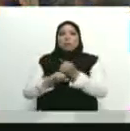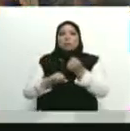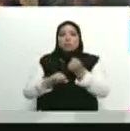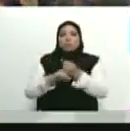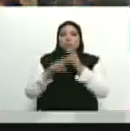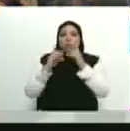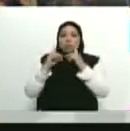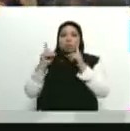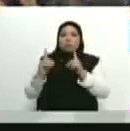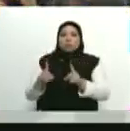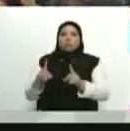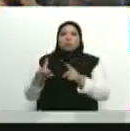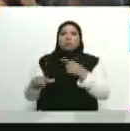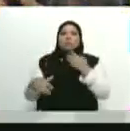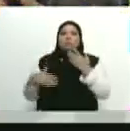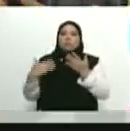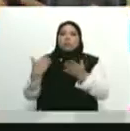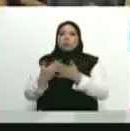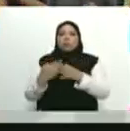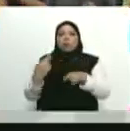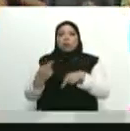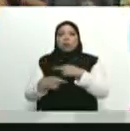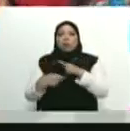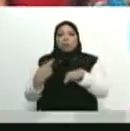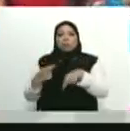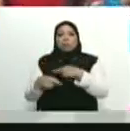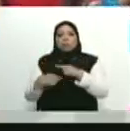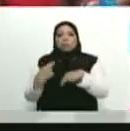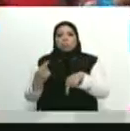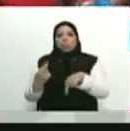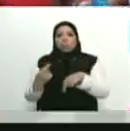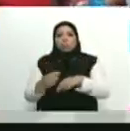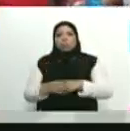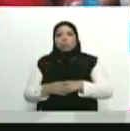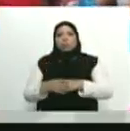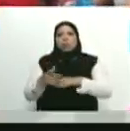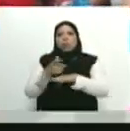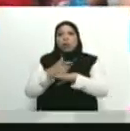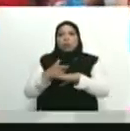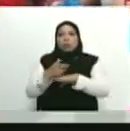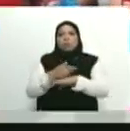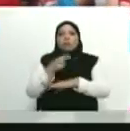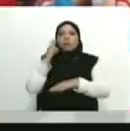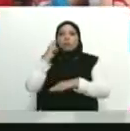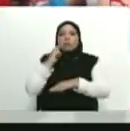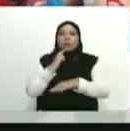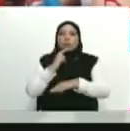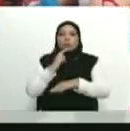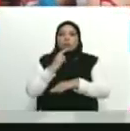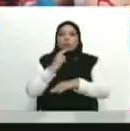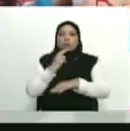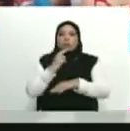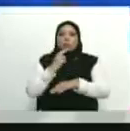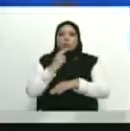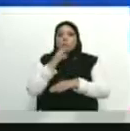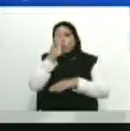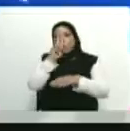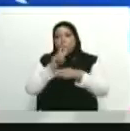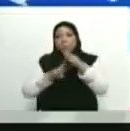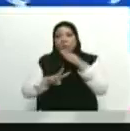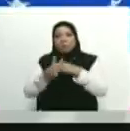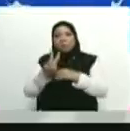decidido a la revolución, al gobierno bolivariano y